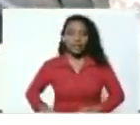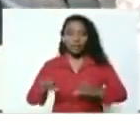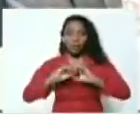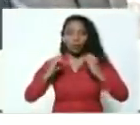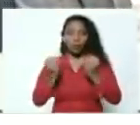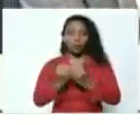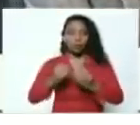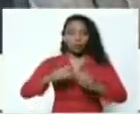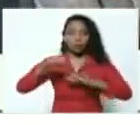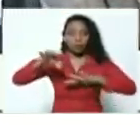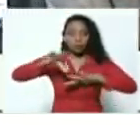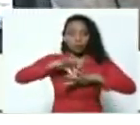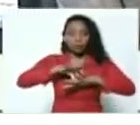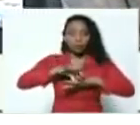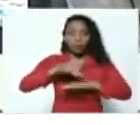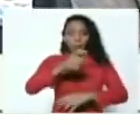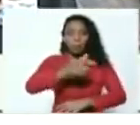Civil.